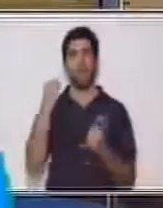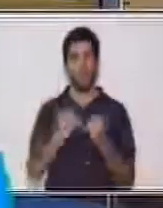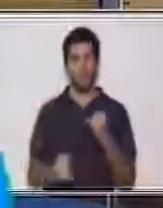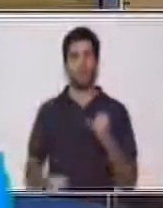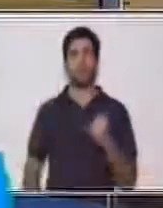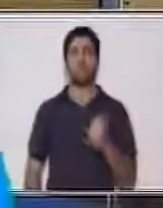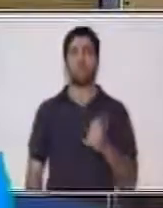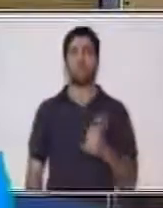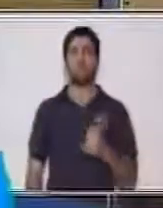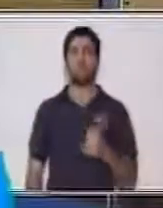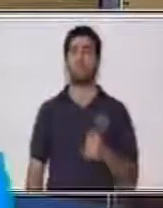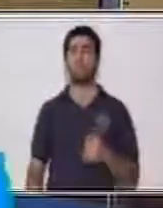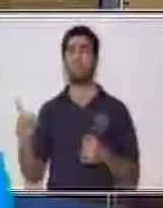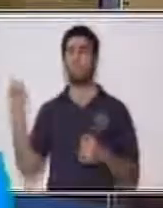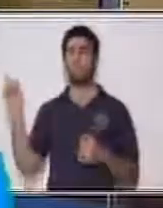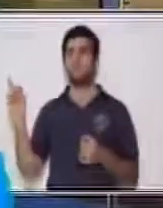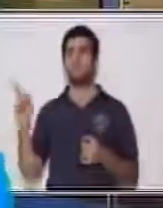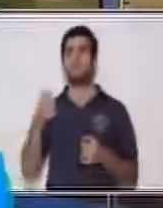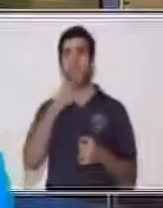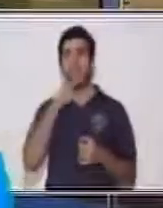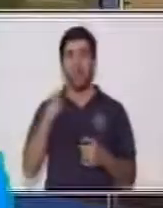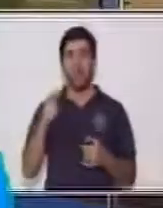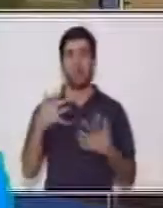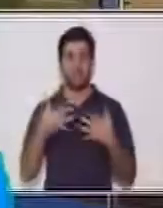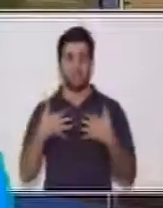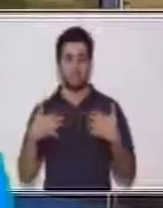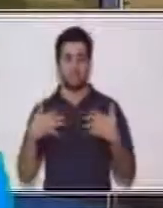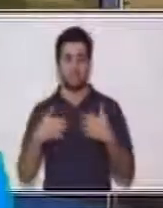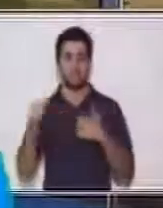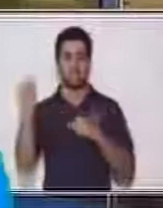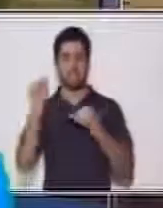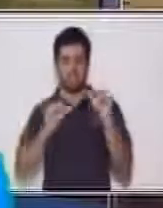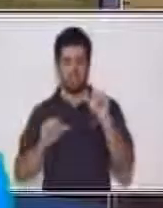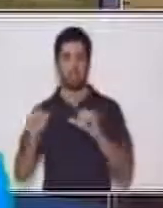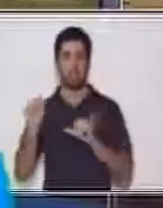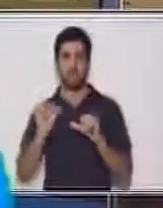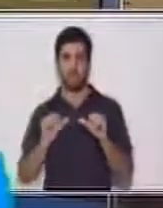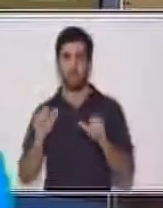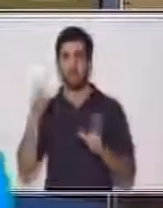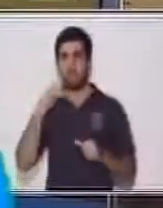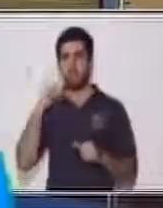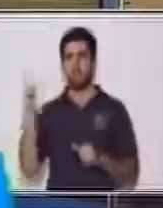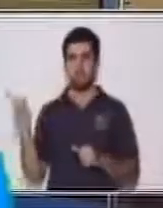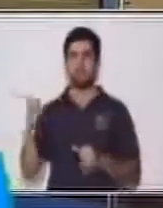Y en la última sección, el lenguaje científico.